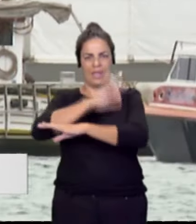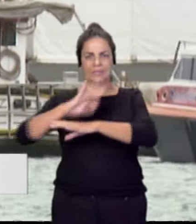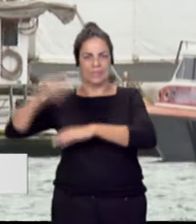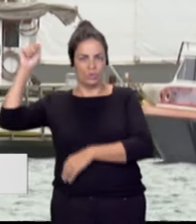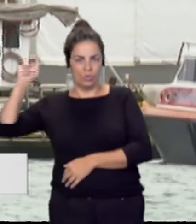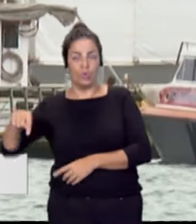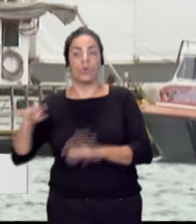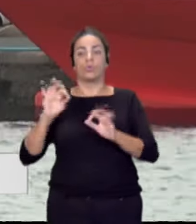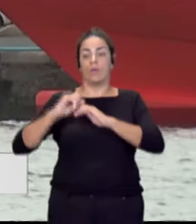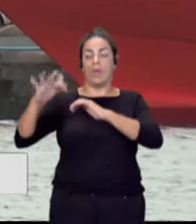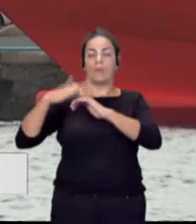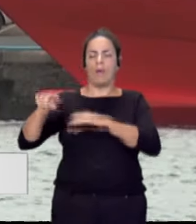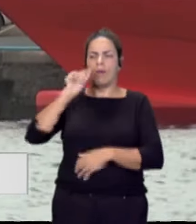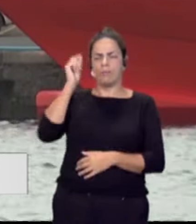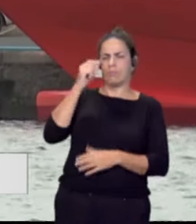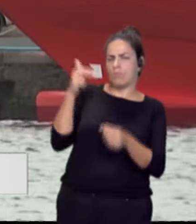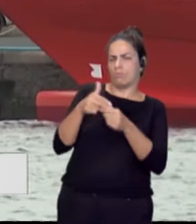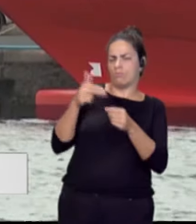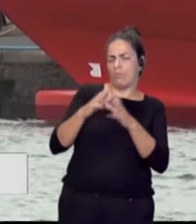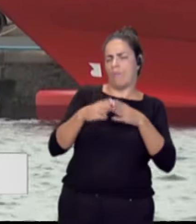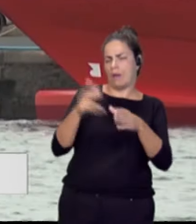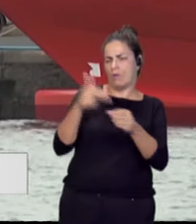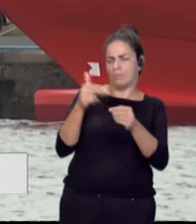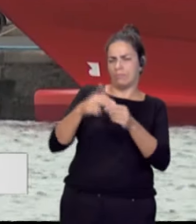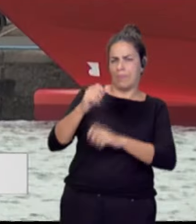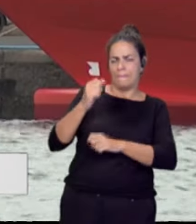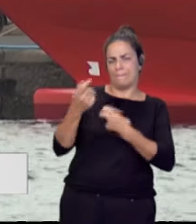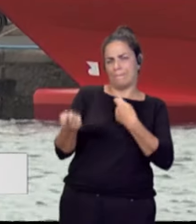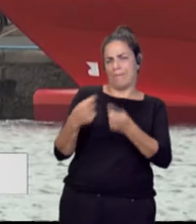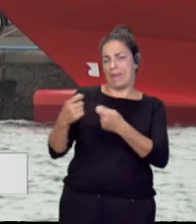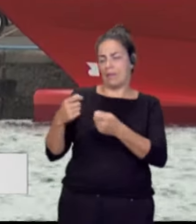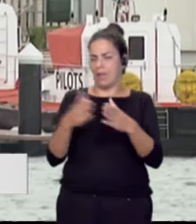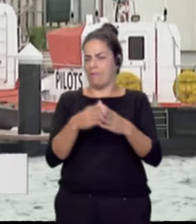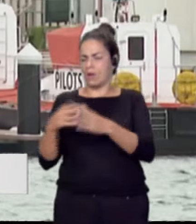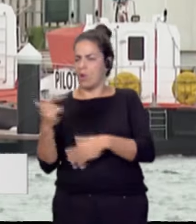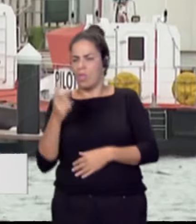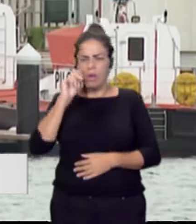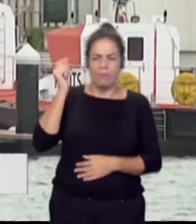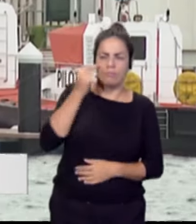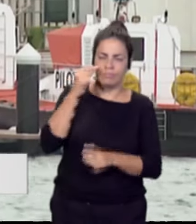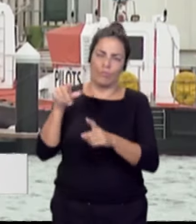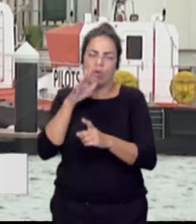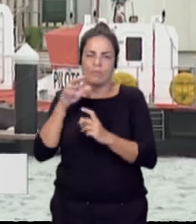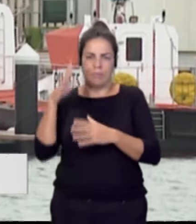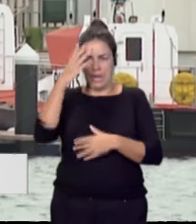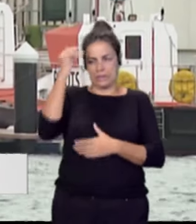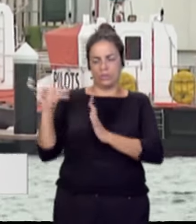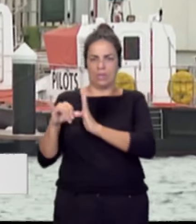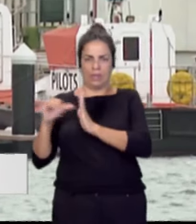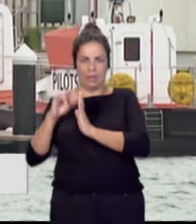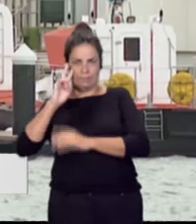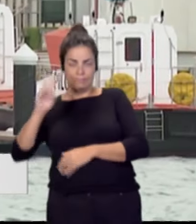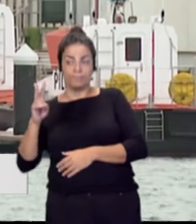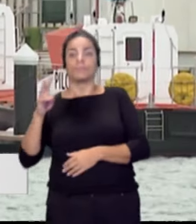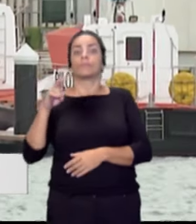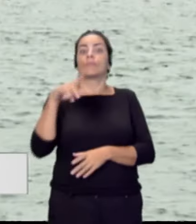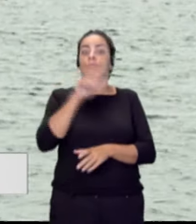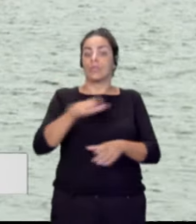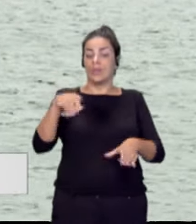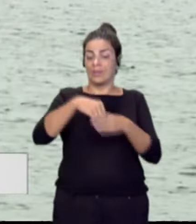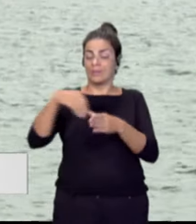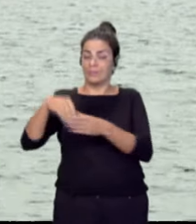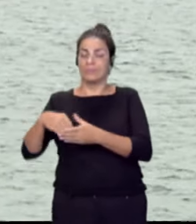por un buque petrolero y un barco mercante que navegaban en aguas próximas a la isla. Entre los ocupantes de las embarcaciones hay un bebé y